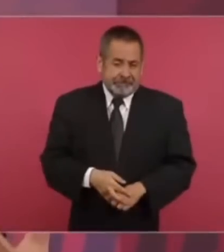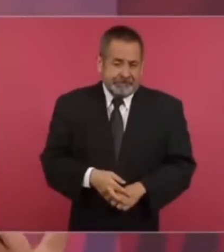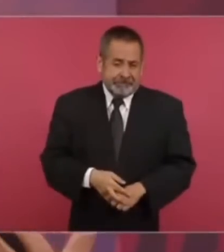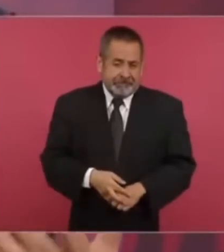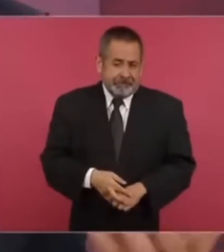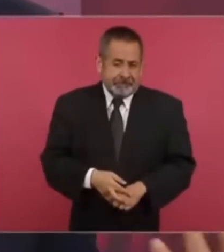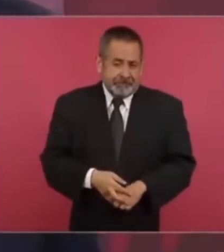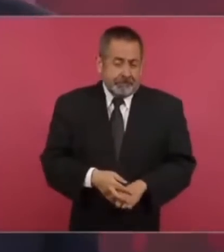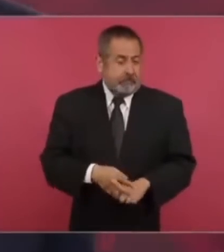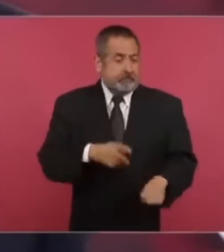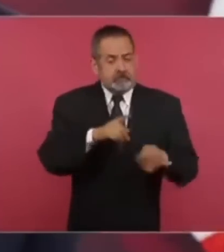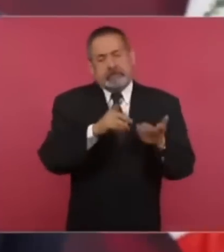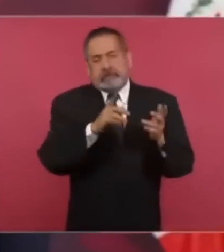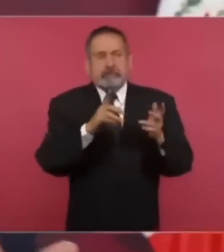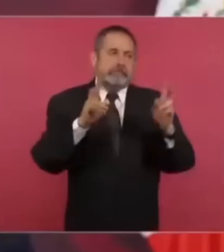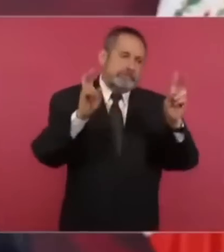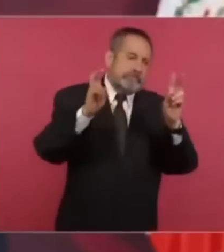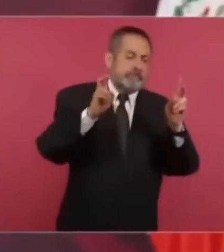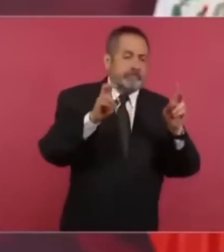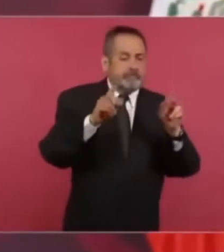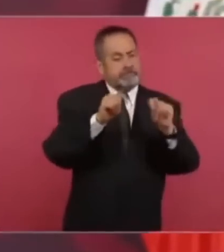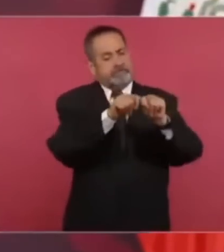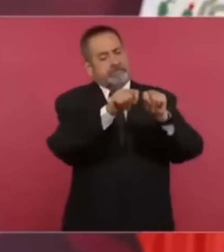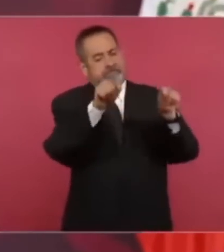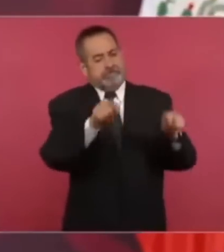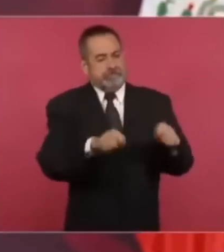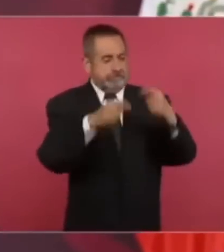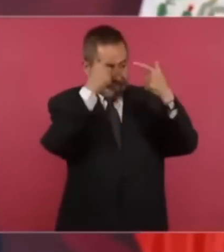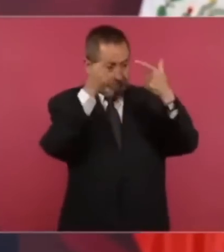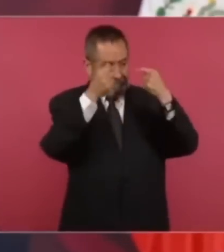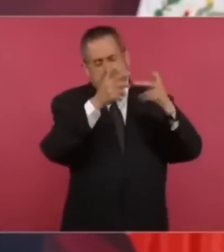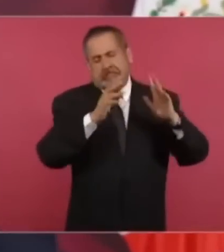O sea, académicamente